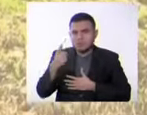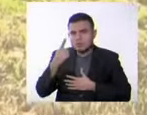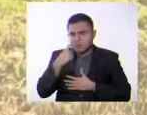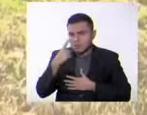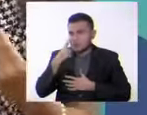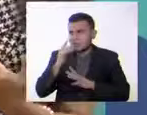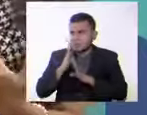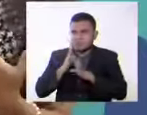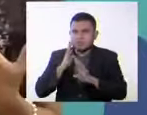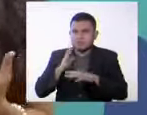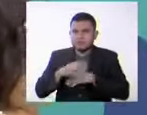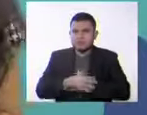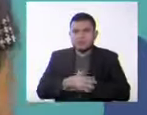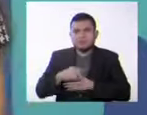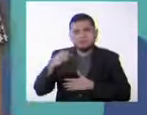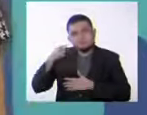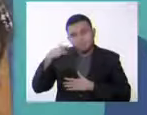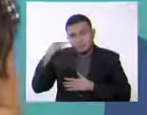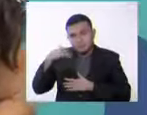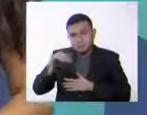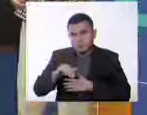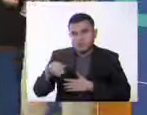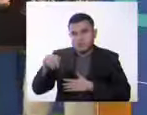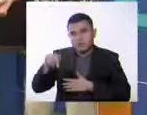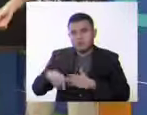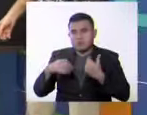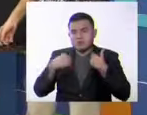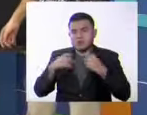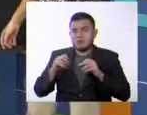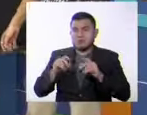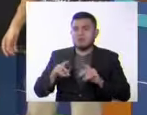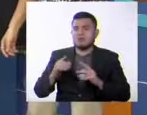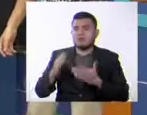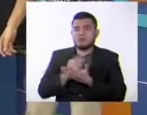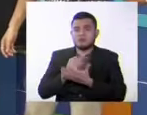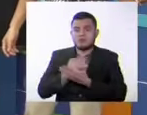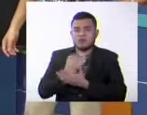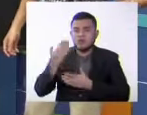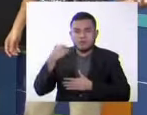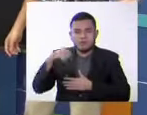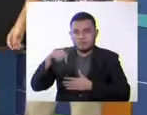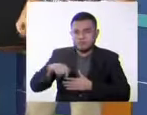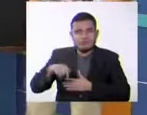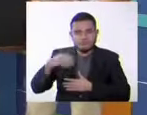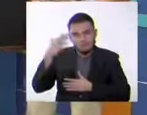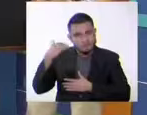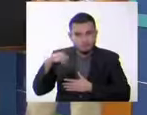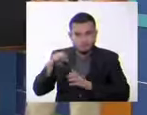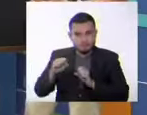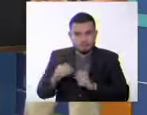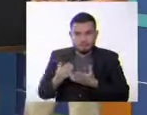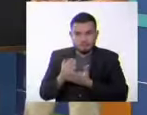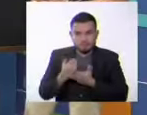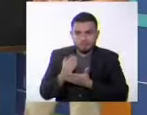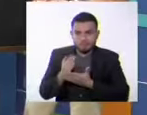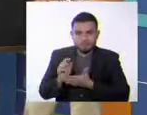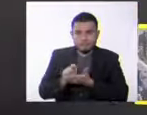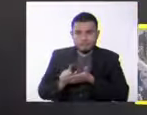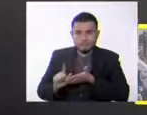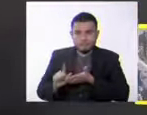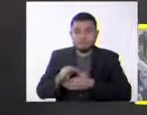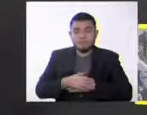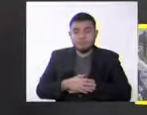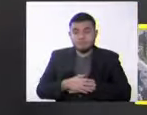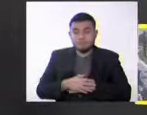etcétera. Y como las niñas ahora tienen la oportunidad de estudiar. Hace mucho tiempo las mujeres no tenían esa oportunidad de estudiar. Entonces,